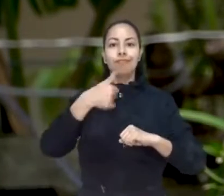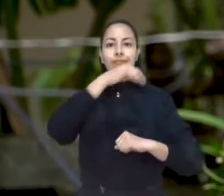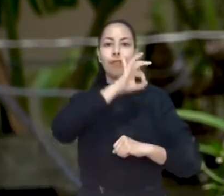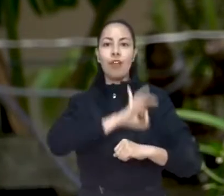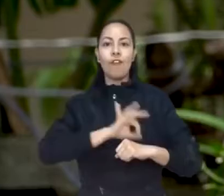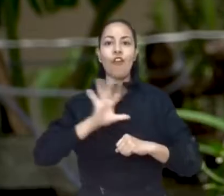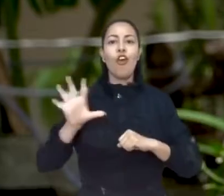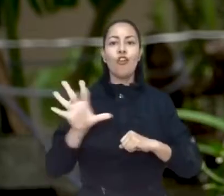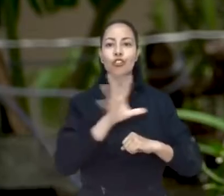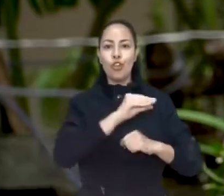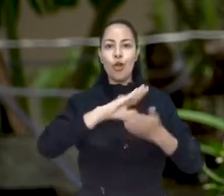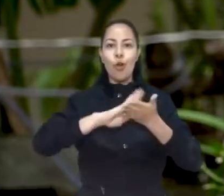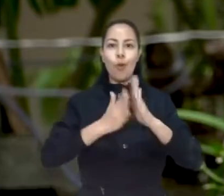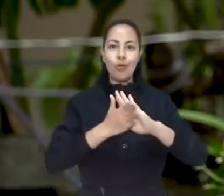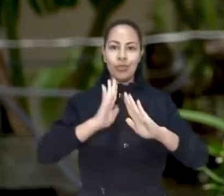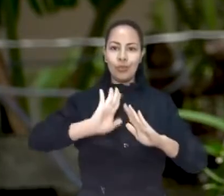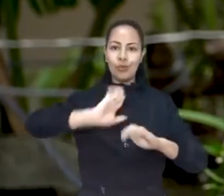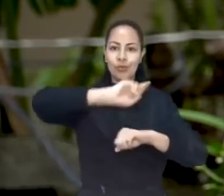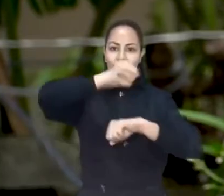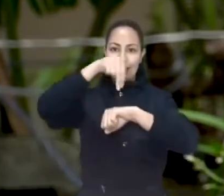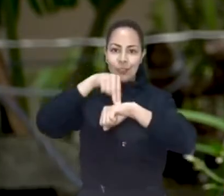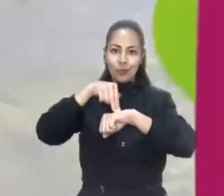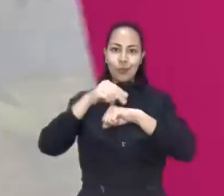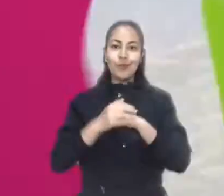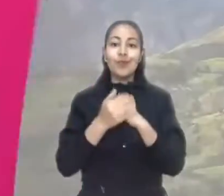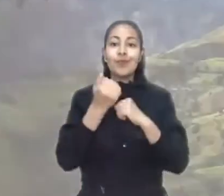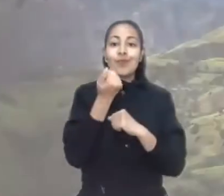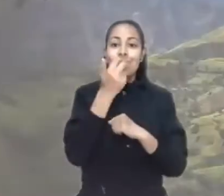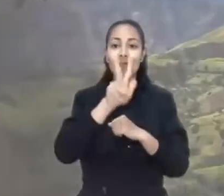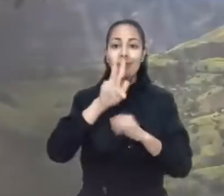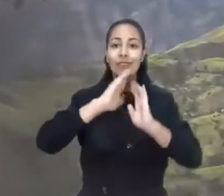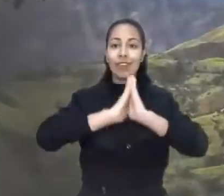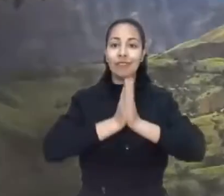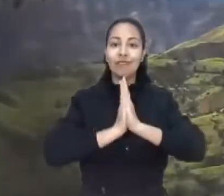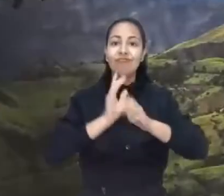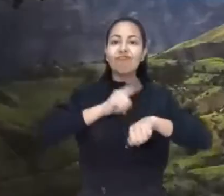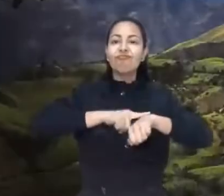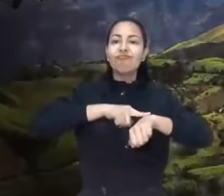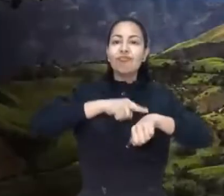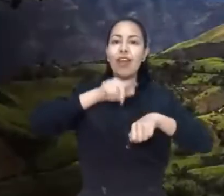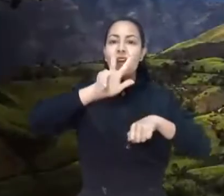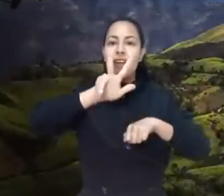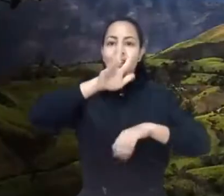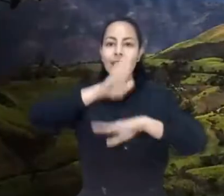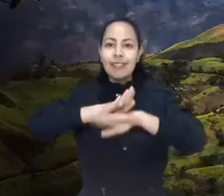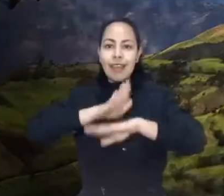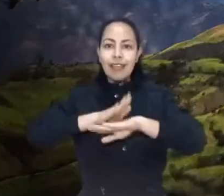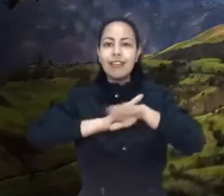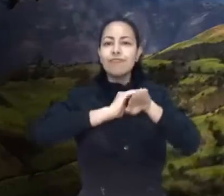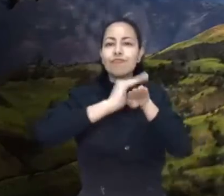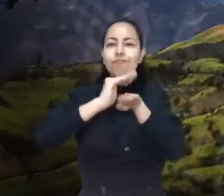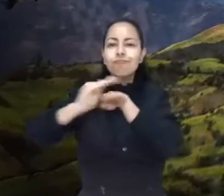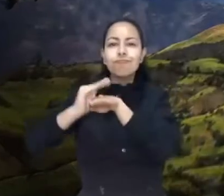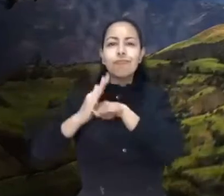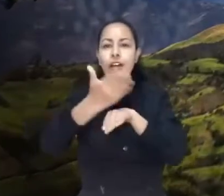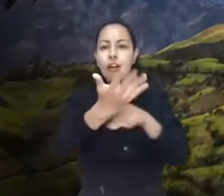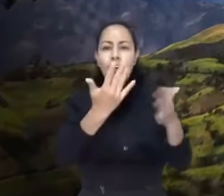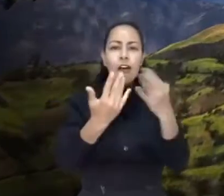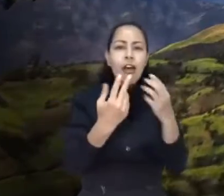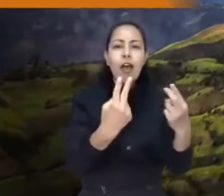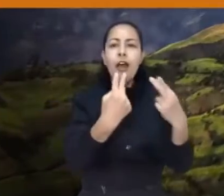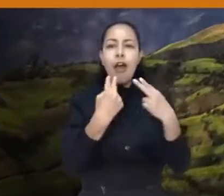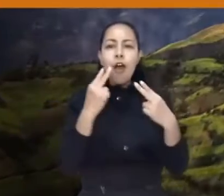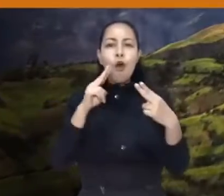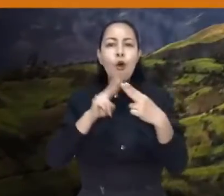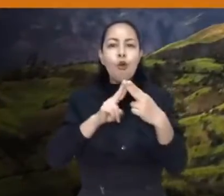departamental en beneficio de toda la comunidad nariñense. Este 13 de diciembre, a partir de las 3 de la tarde, los invitamos a